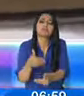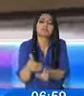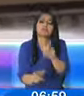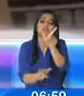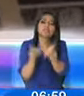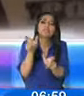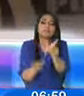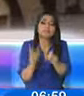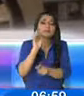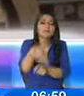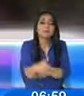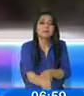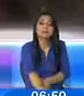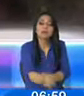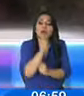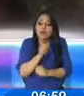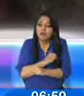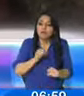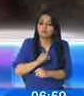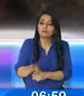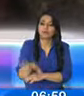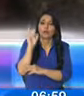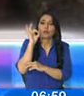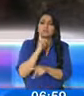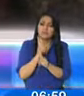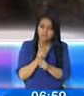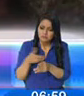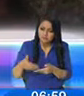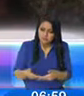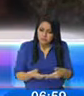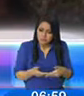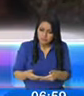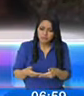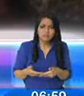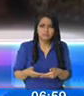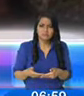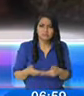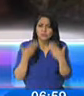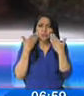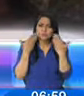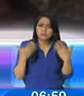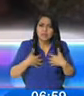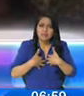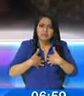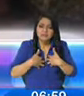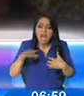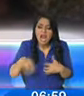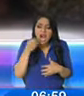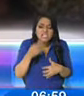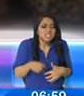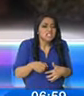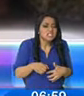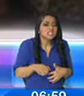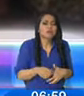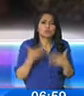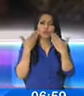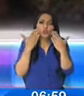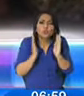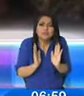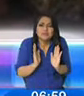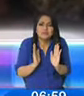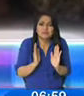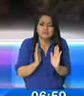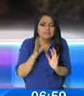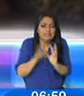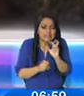aficionados a la pesca terrible de ver el cuerpo del bebé que ya estaba completamente no sé qué animal estaba ya llevando la orilla del río y O sea ya prácticamente